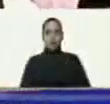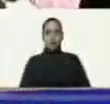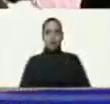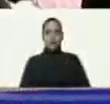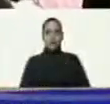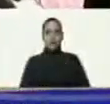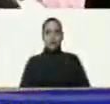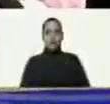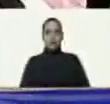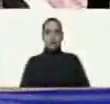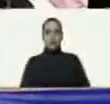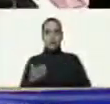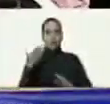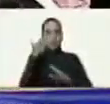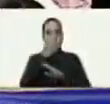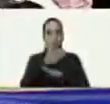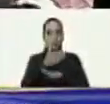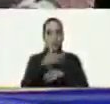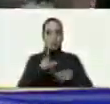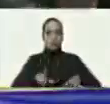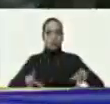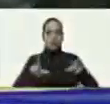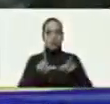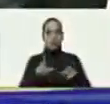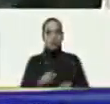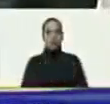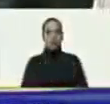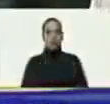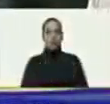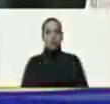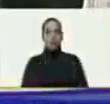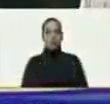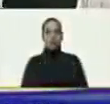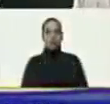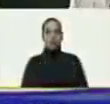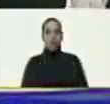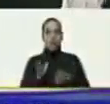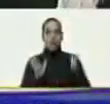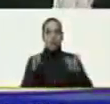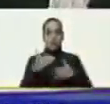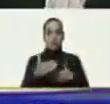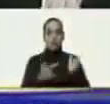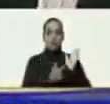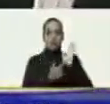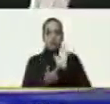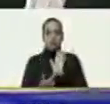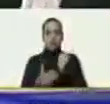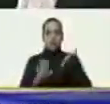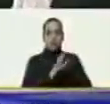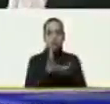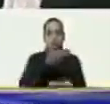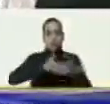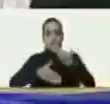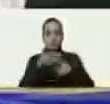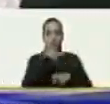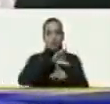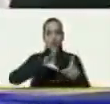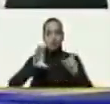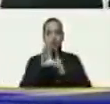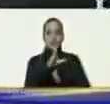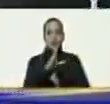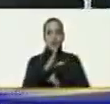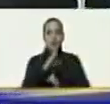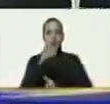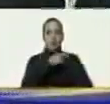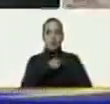Ernesto, por favor, dirígete hasta el cubo. Este cubo representativo de la diversidad cultural china es el